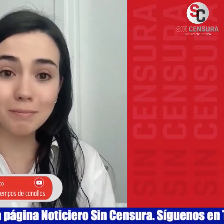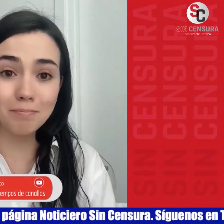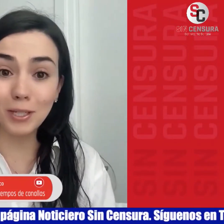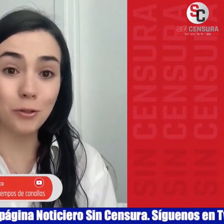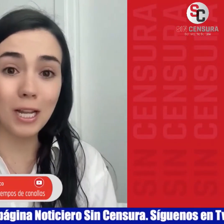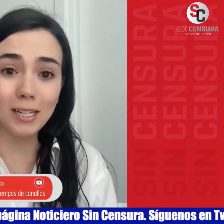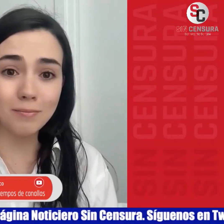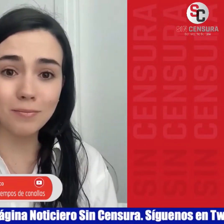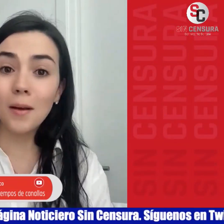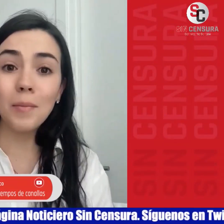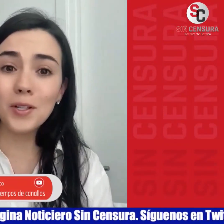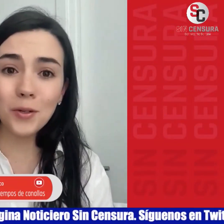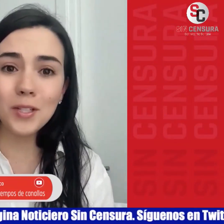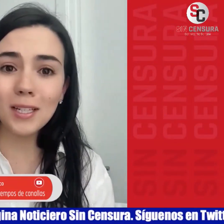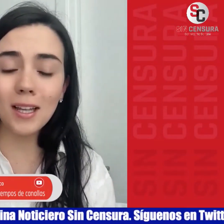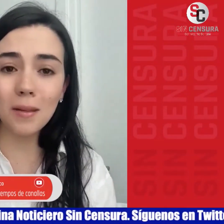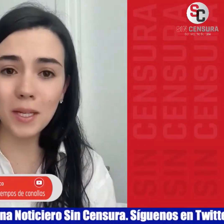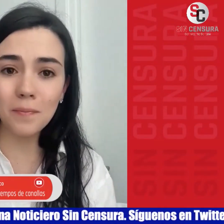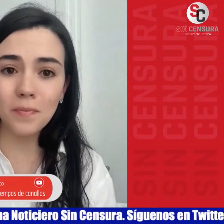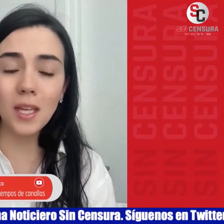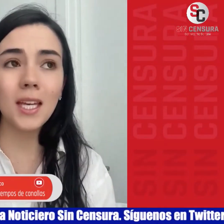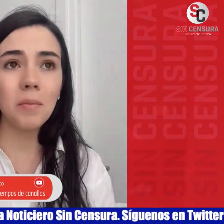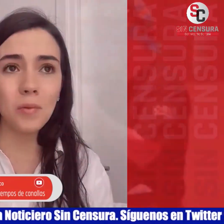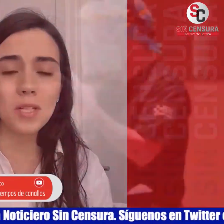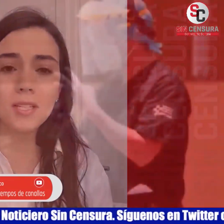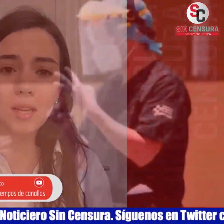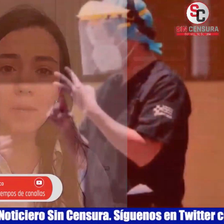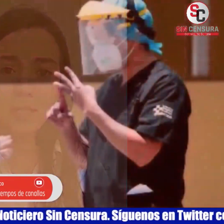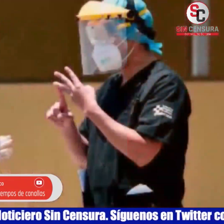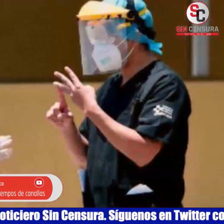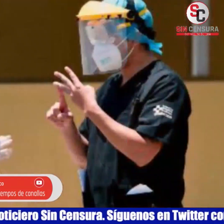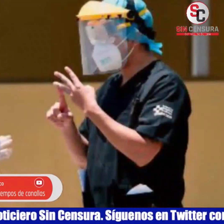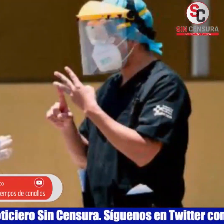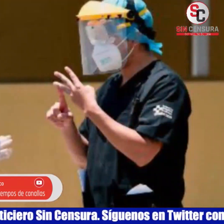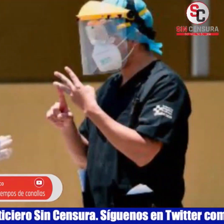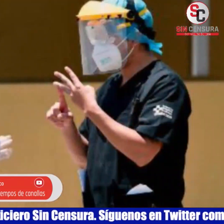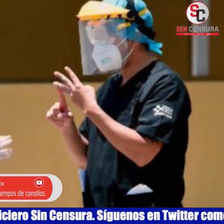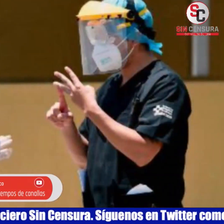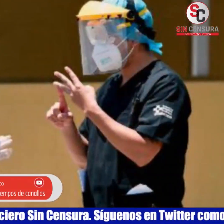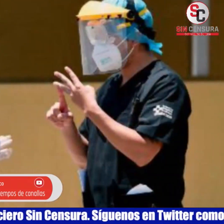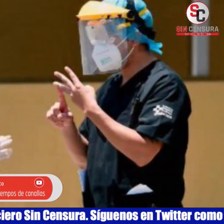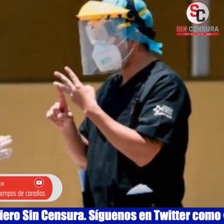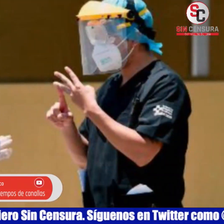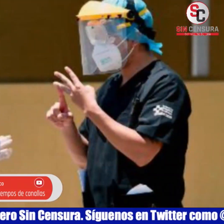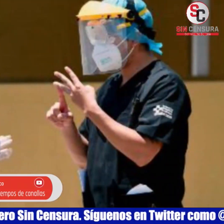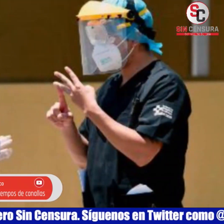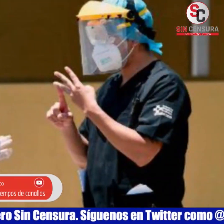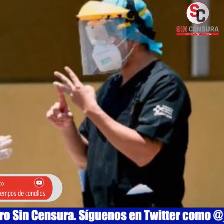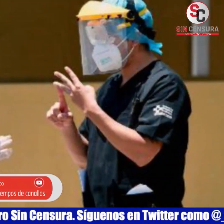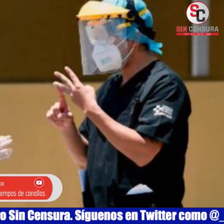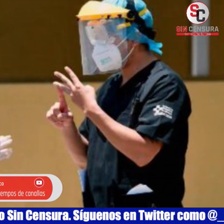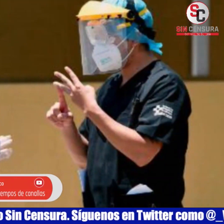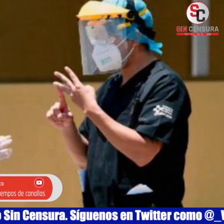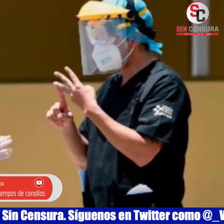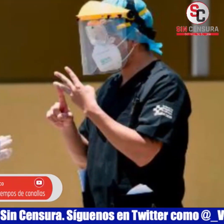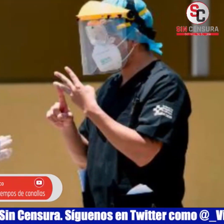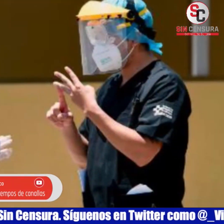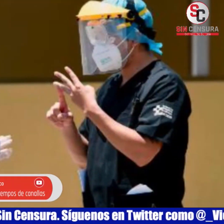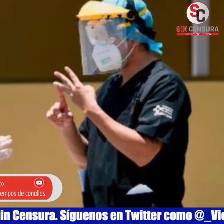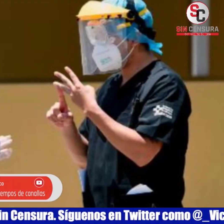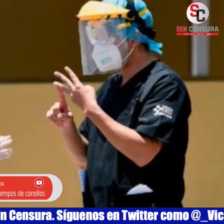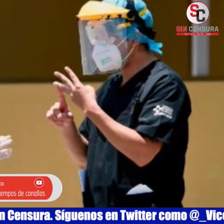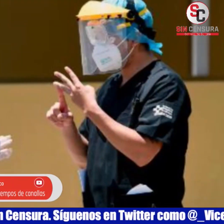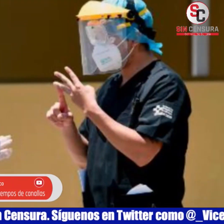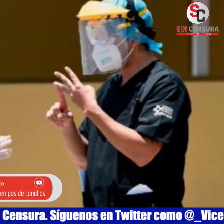no son 3,000 los médicos especialistas que se requieren, son 13,000, entonces faltan 10,000. En fin,